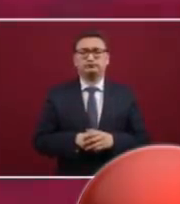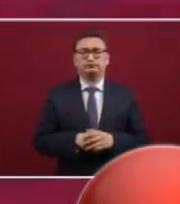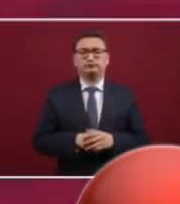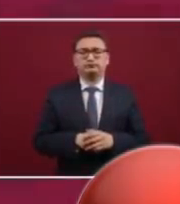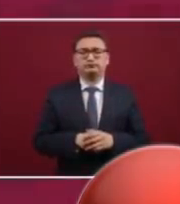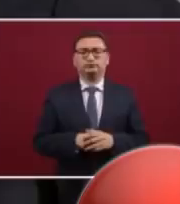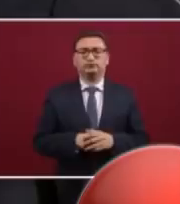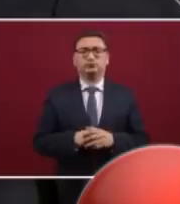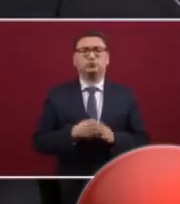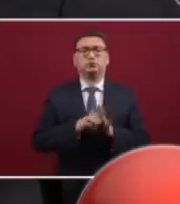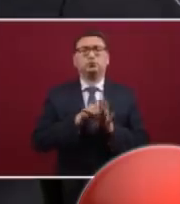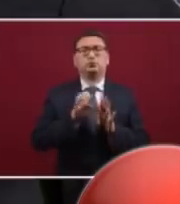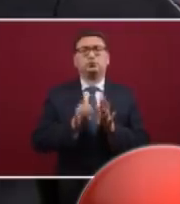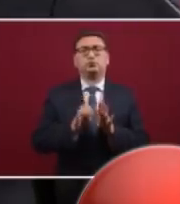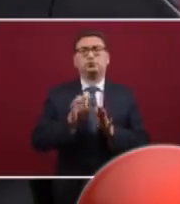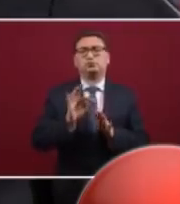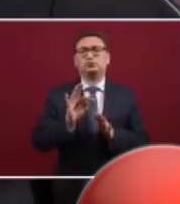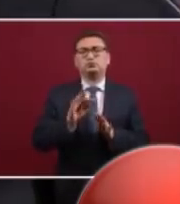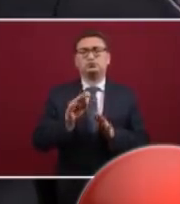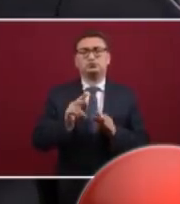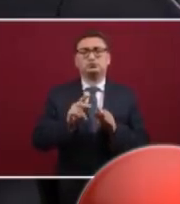que tienen que ver